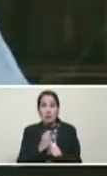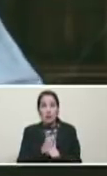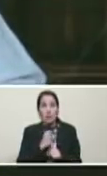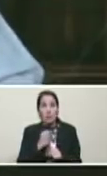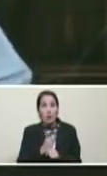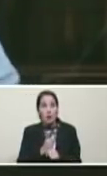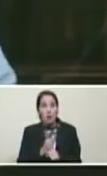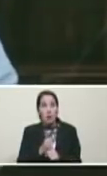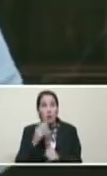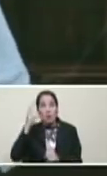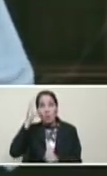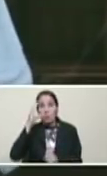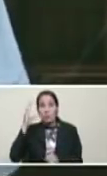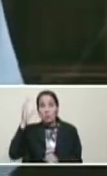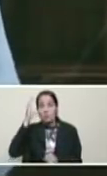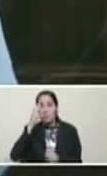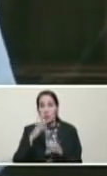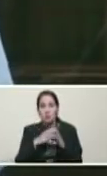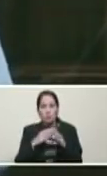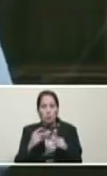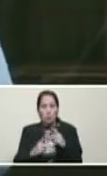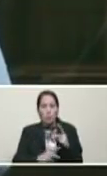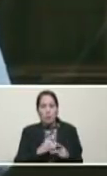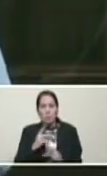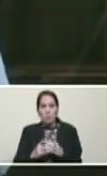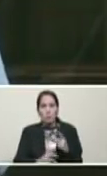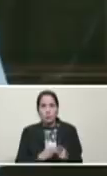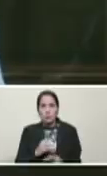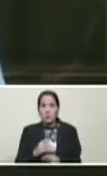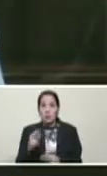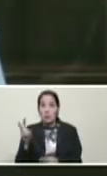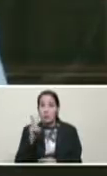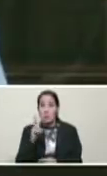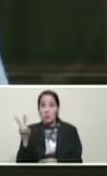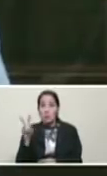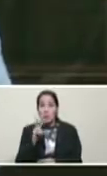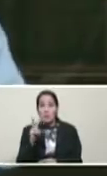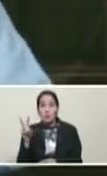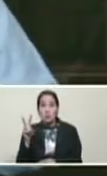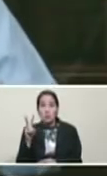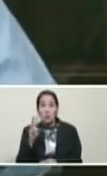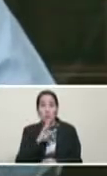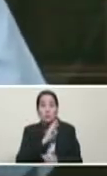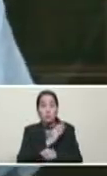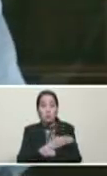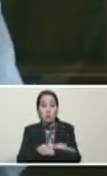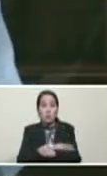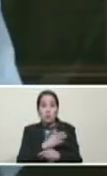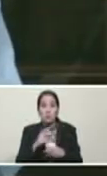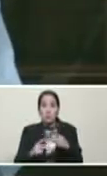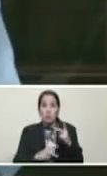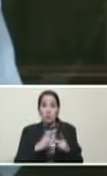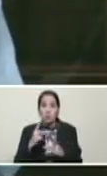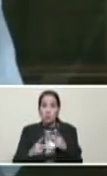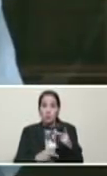y el conocimiento para producir y venezuela- va a ser una potencia productiva al final tendremos que